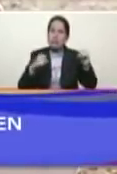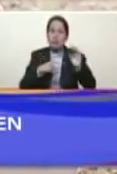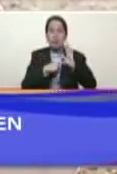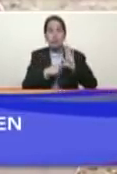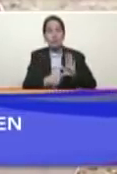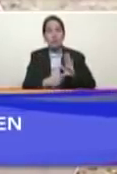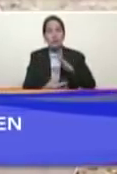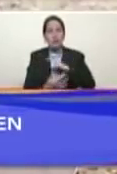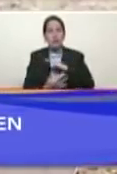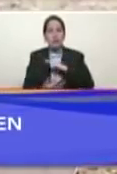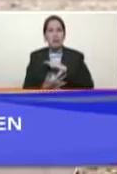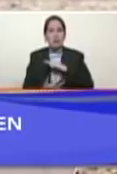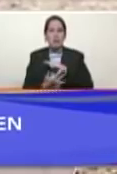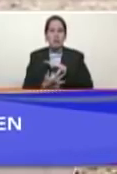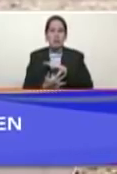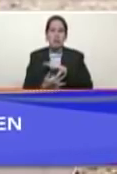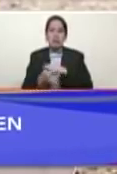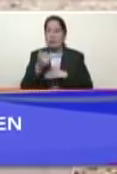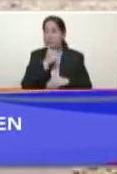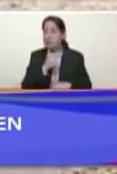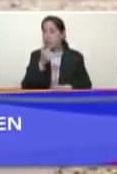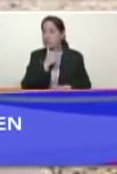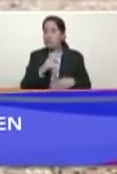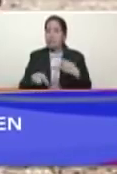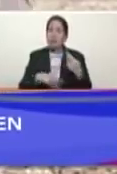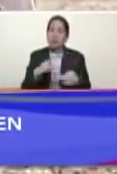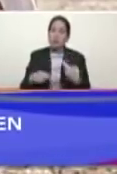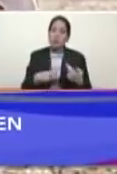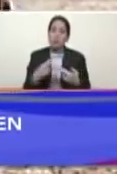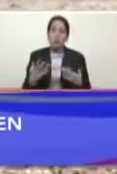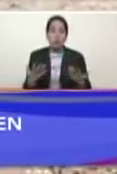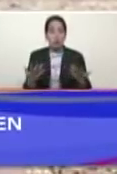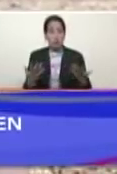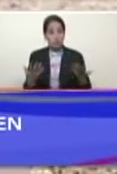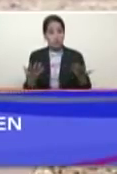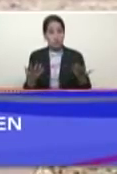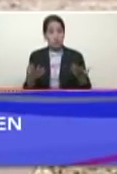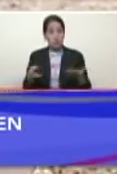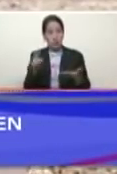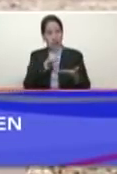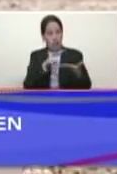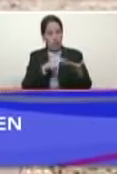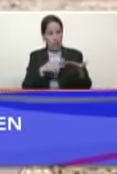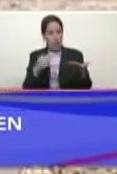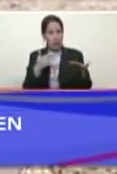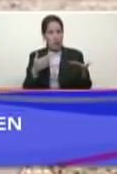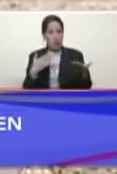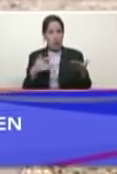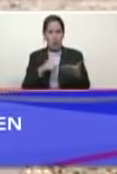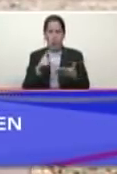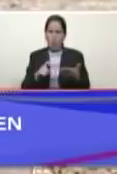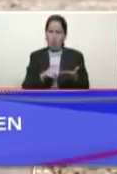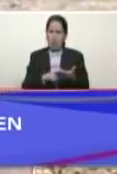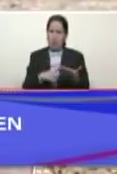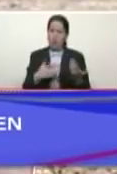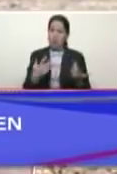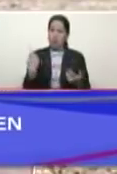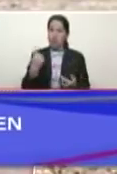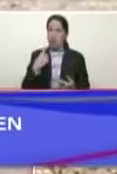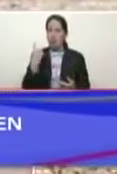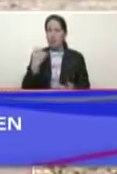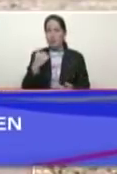táctico de resistencia revolucionaria. Yo me estudié el libro completo. Eso solo lo tiene